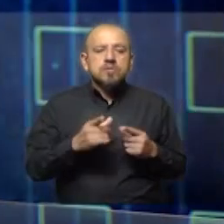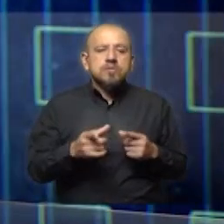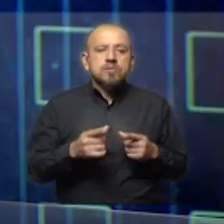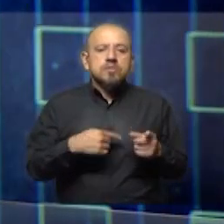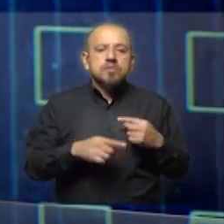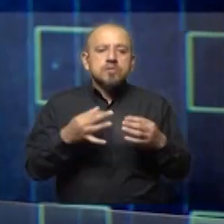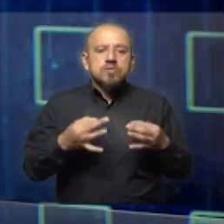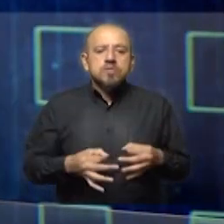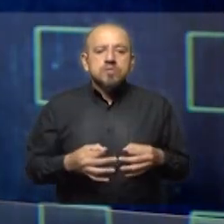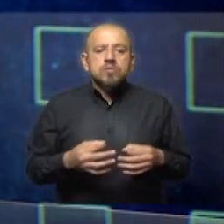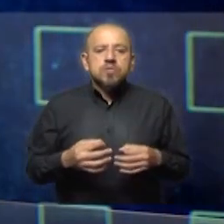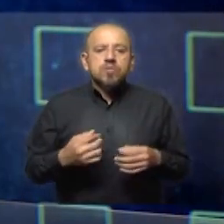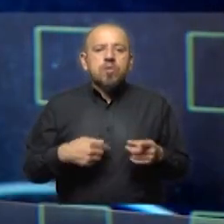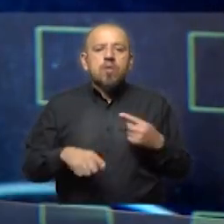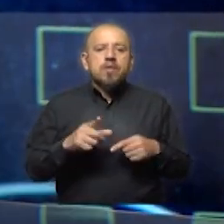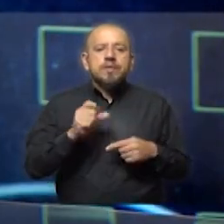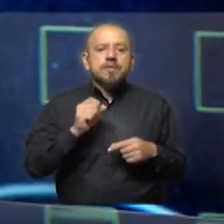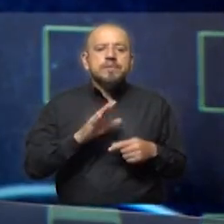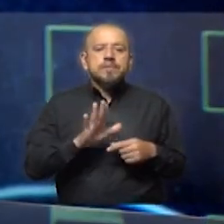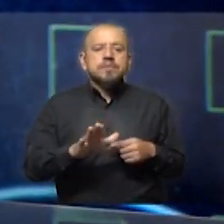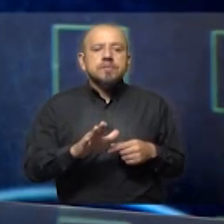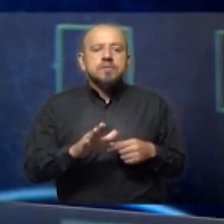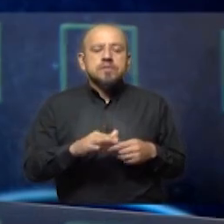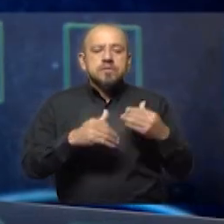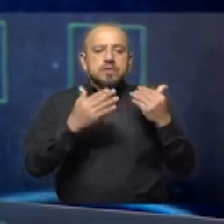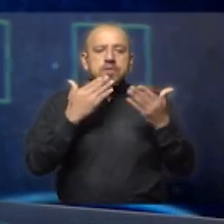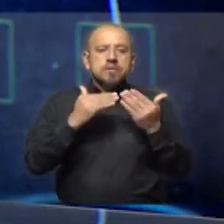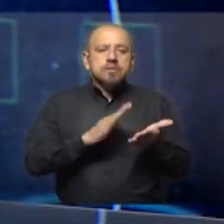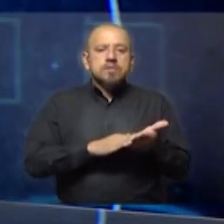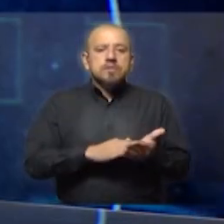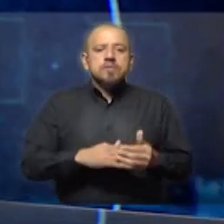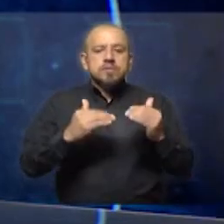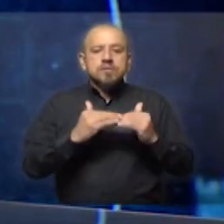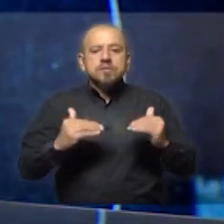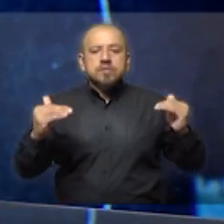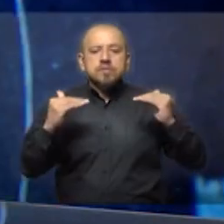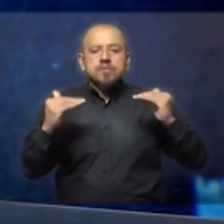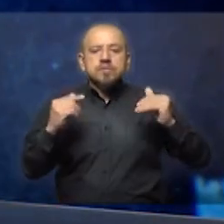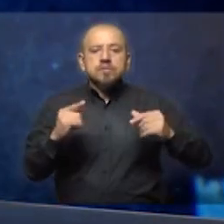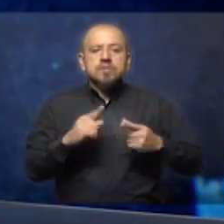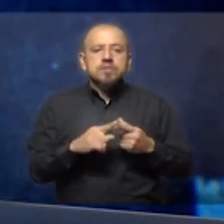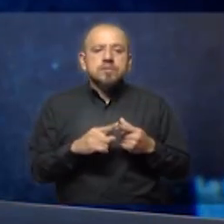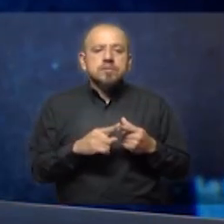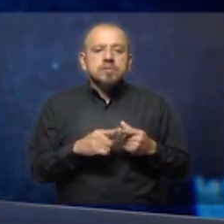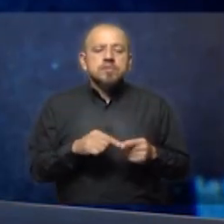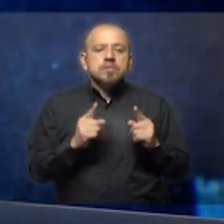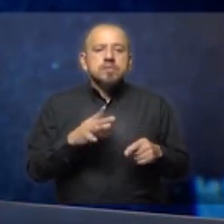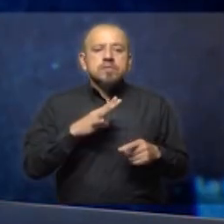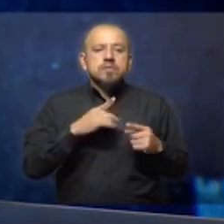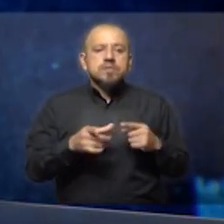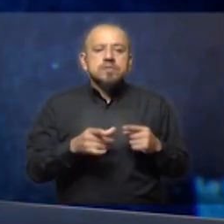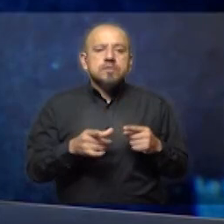cumplir con las cargas que son propias porque incluso al hablar de equivalencia en las cargas también siempre